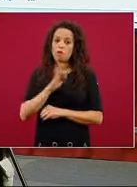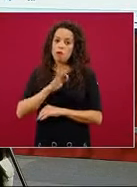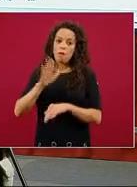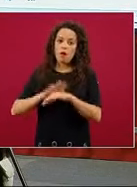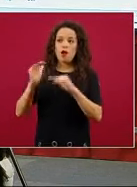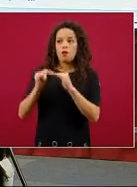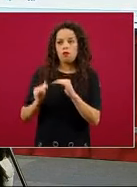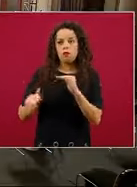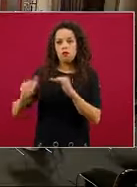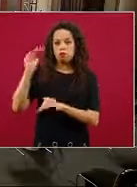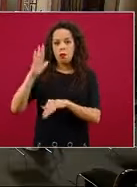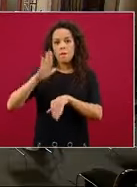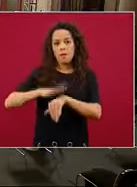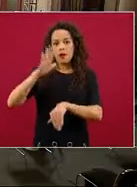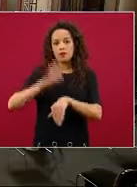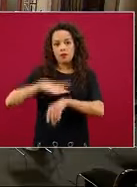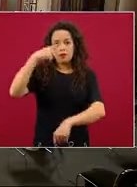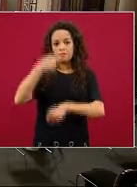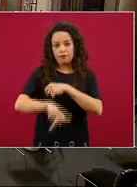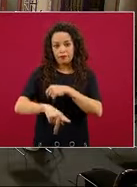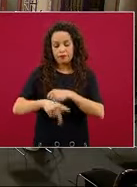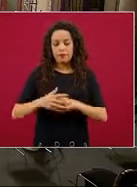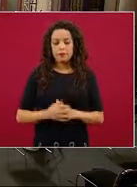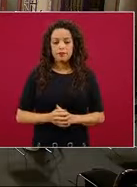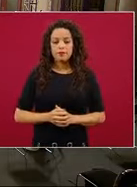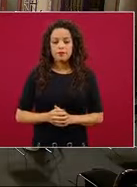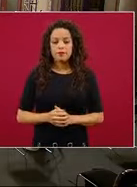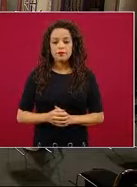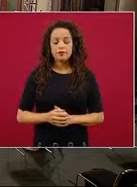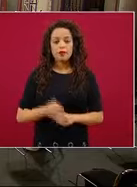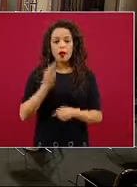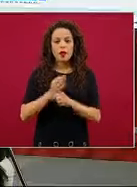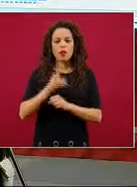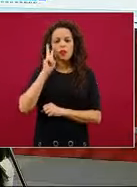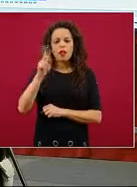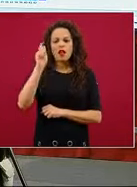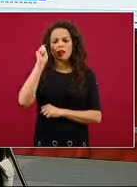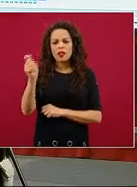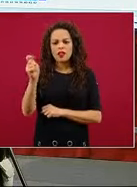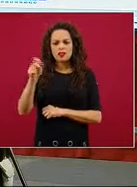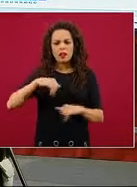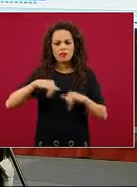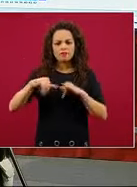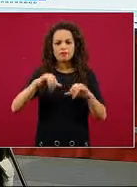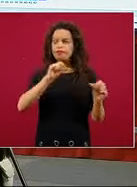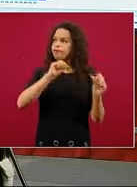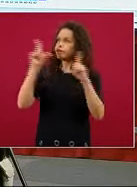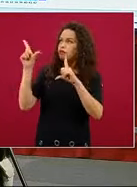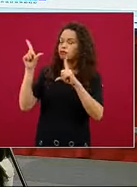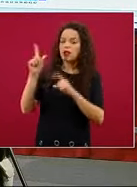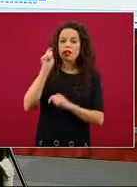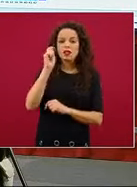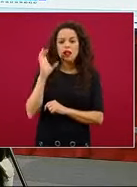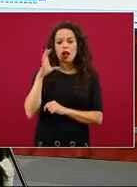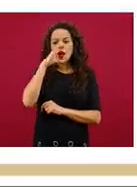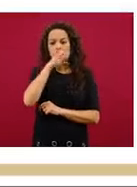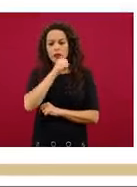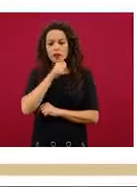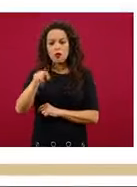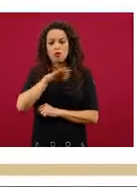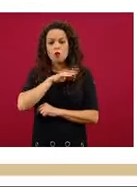incremente aún más. Este es un mapa de calor que también está disponible en el sitio de CONACYT. Aquí